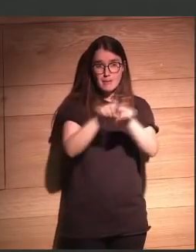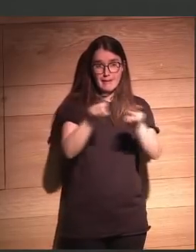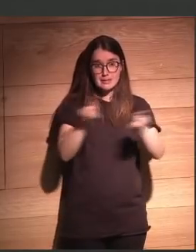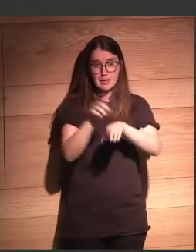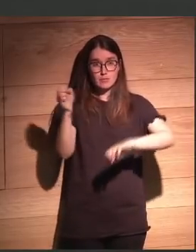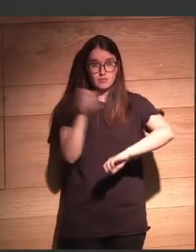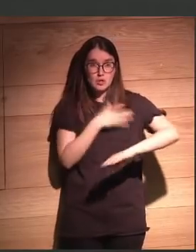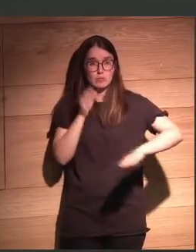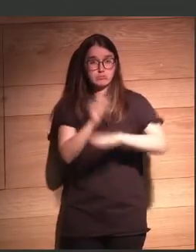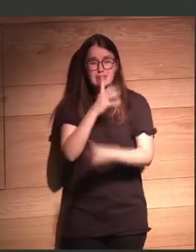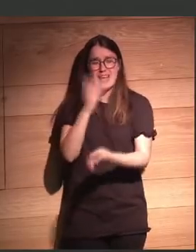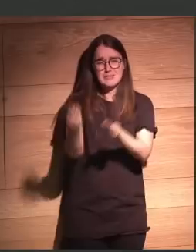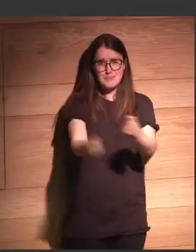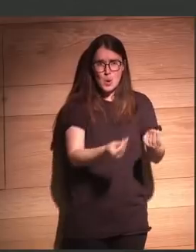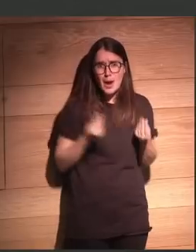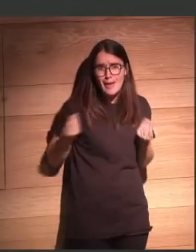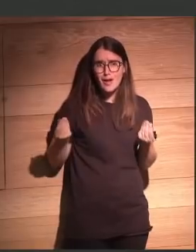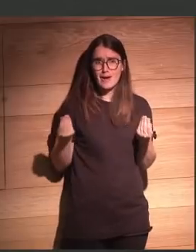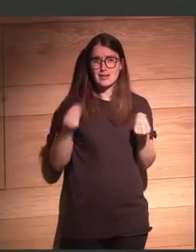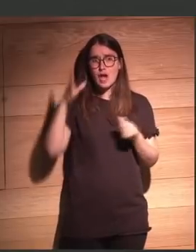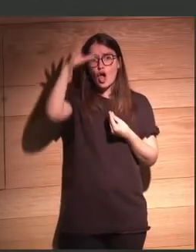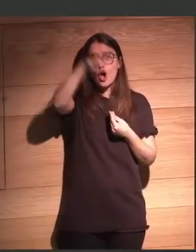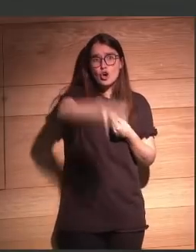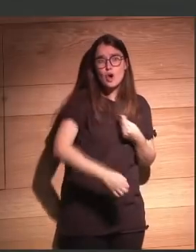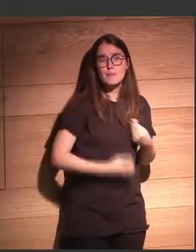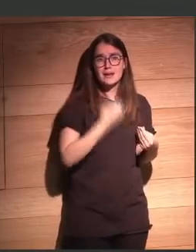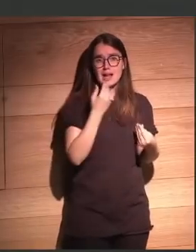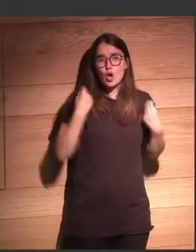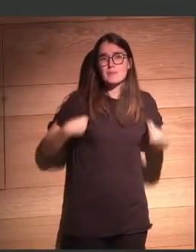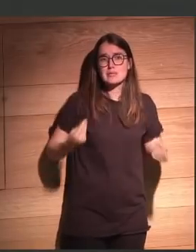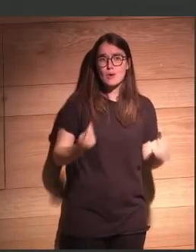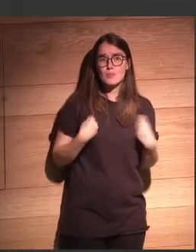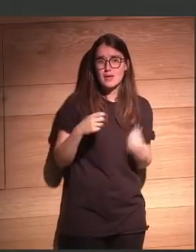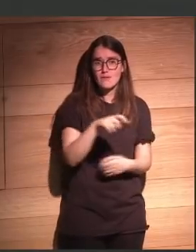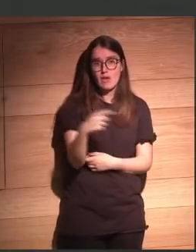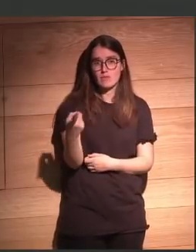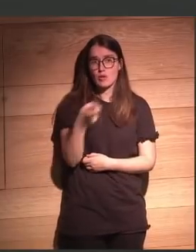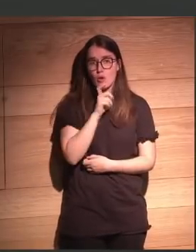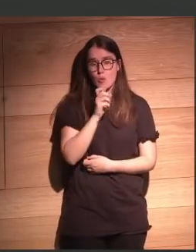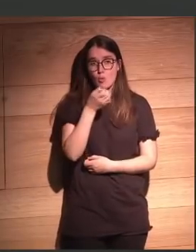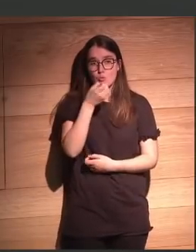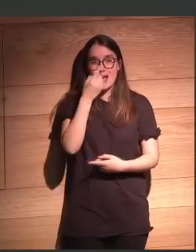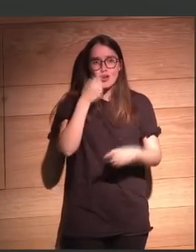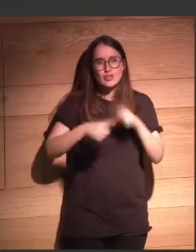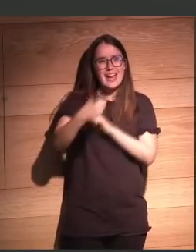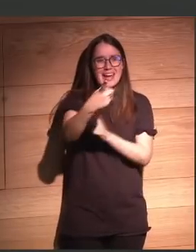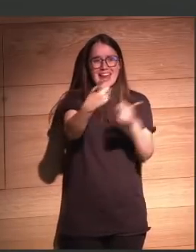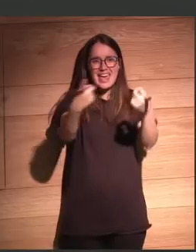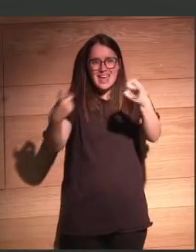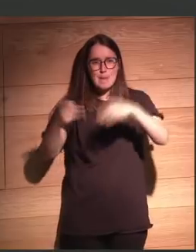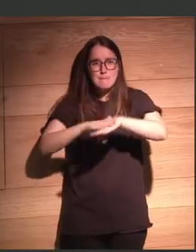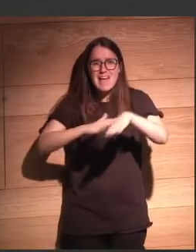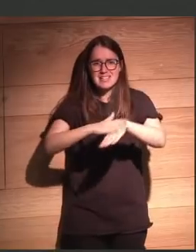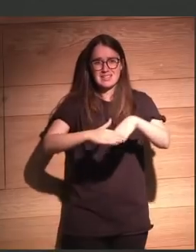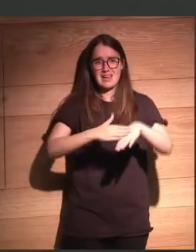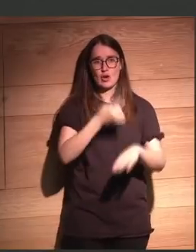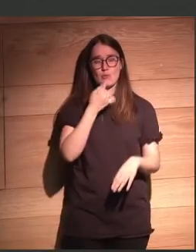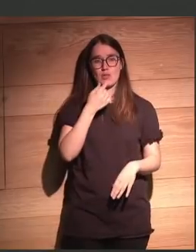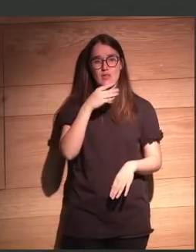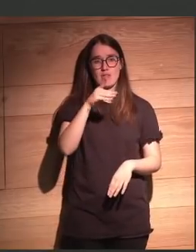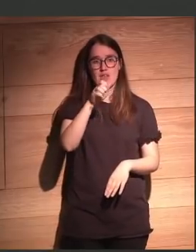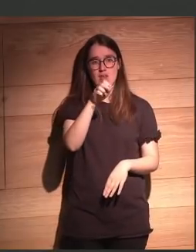viviendas, de fondos, compren algo como la vivienda? Un bien esencial. Como dice